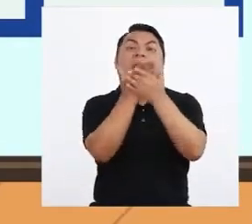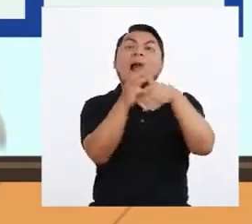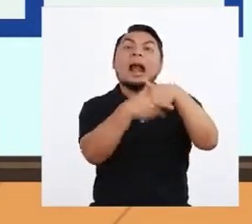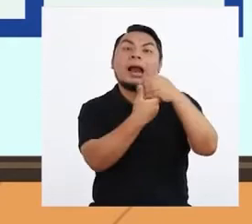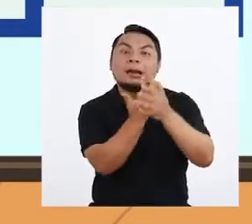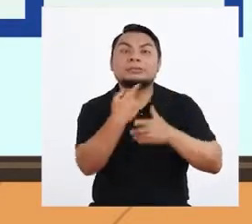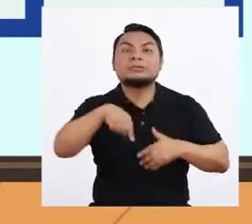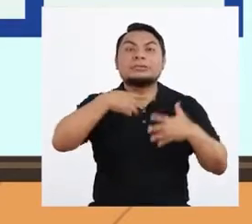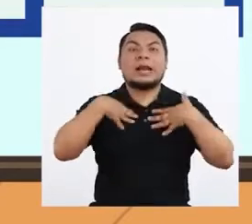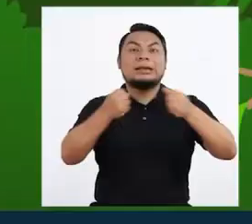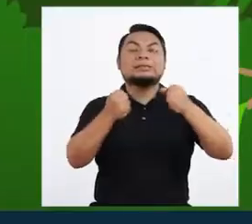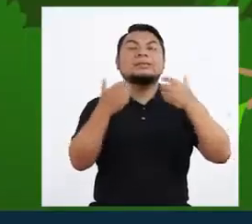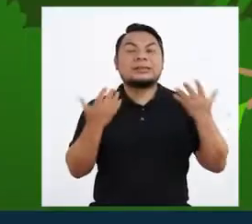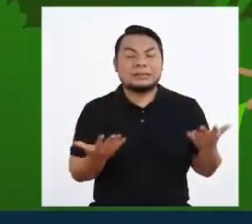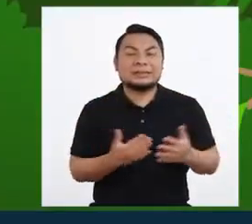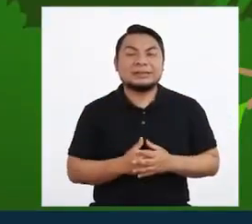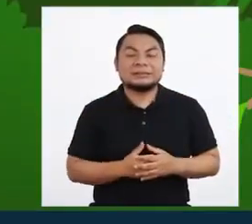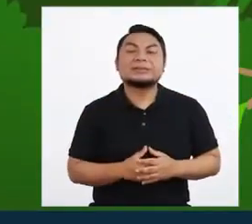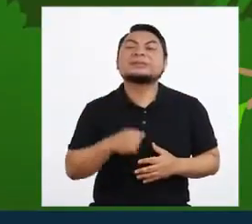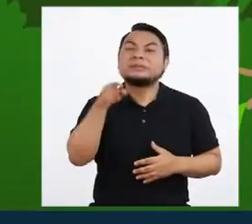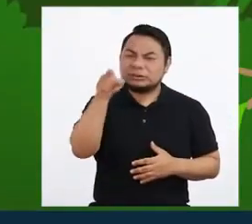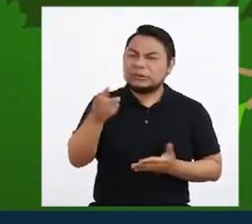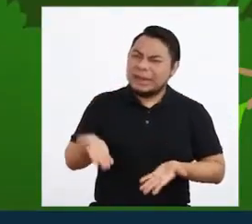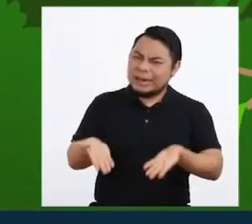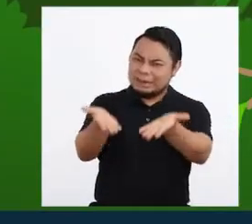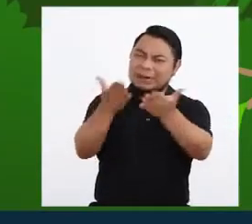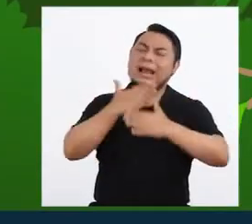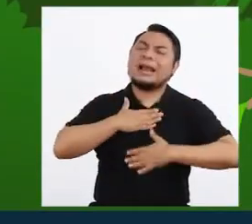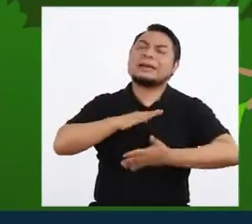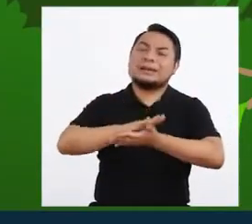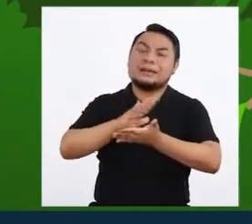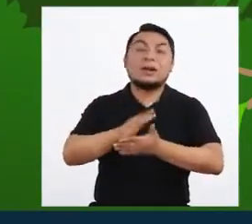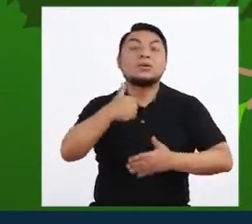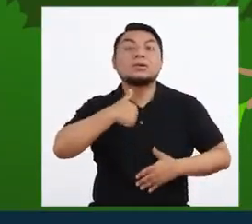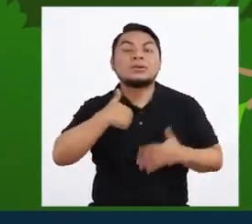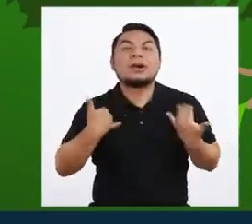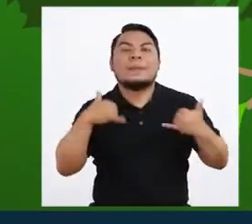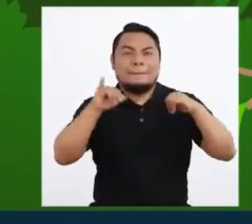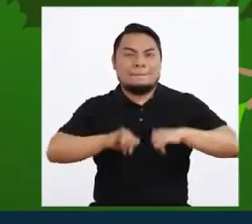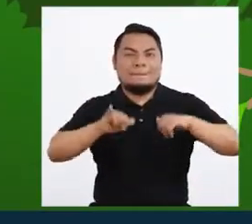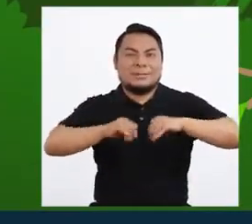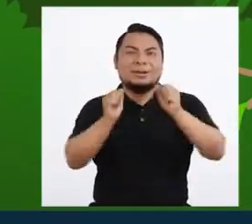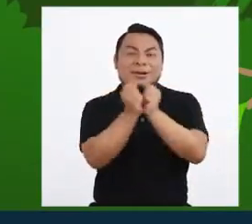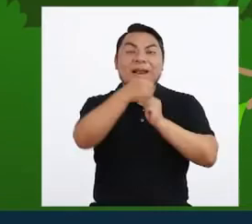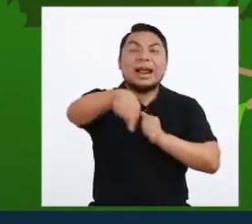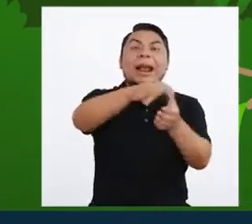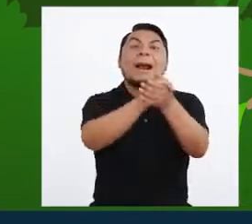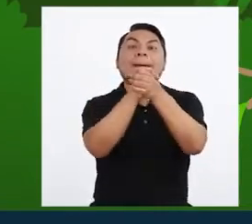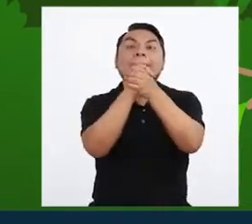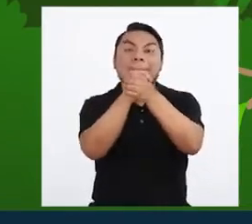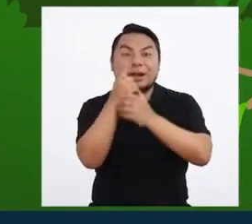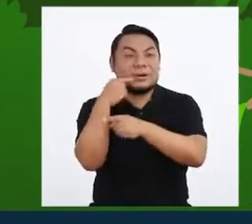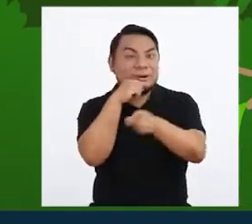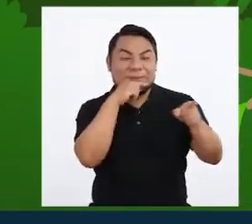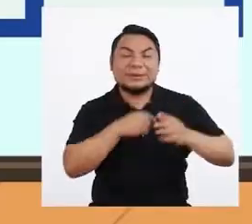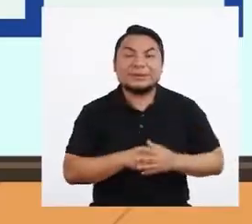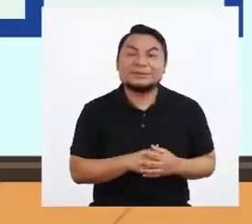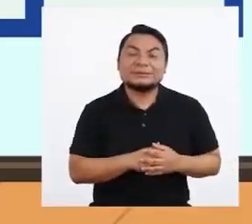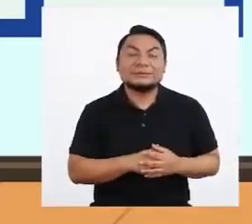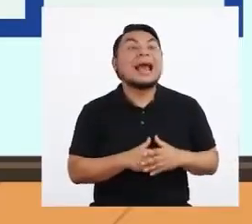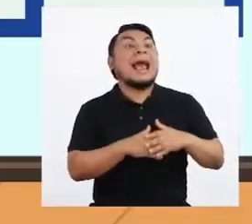lavándose, para estar sanas. Ahora ve tranquilo, Chancay. Yo me quedo con nuestras amigas y